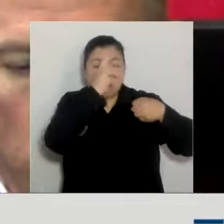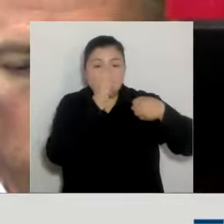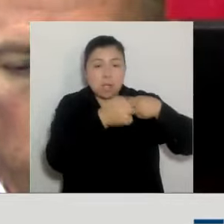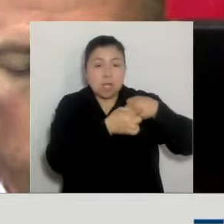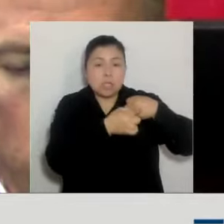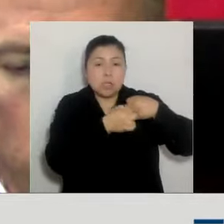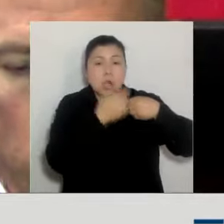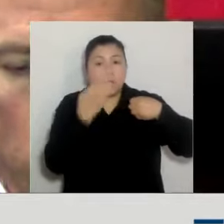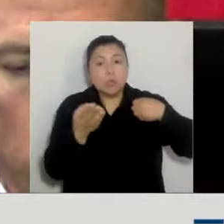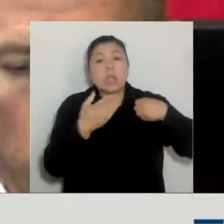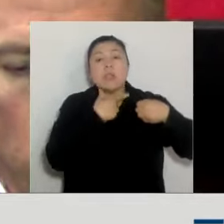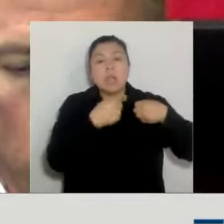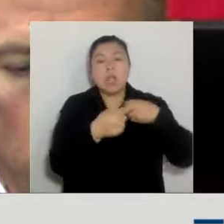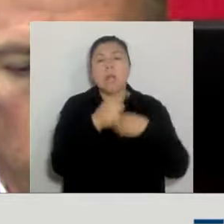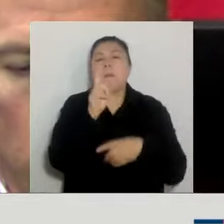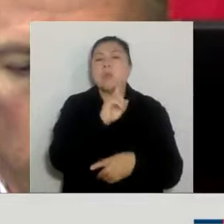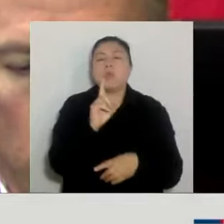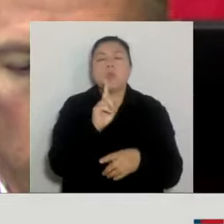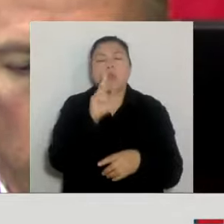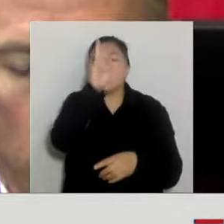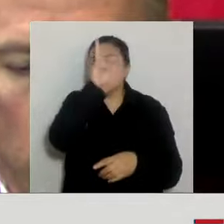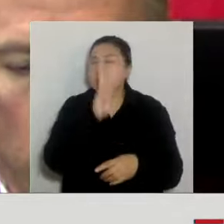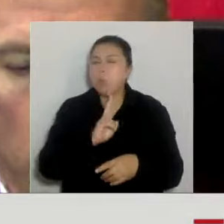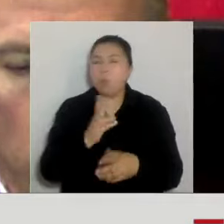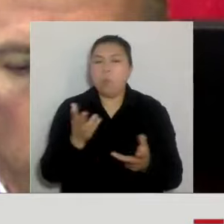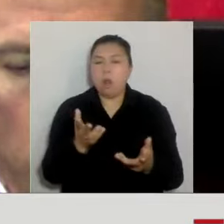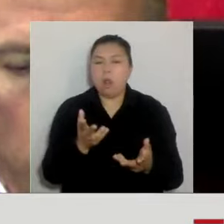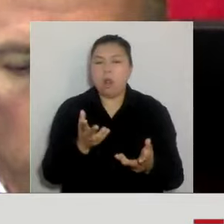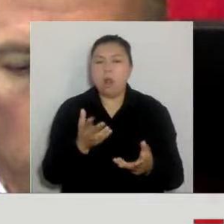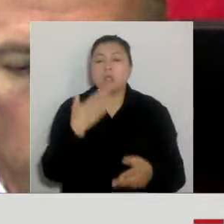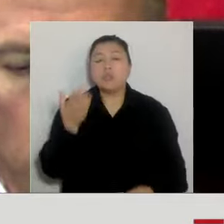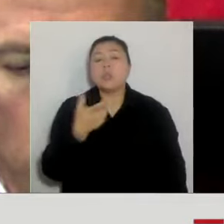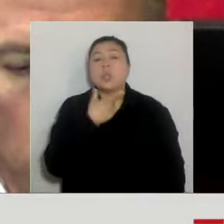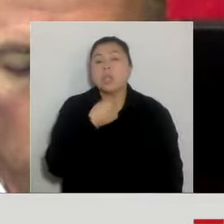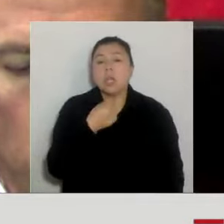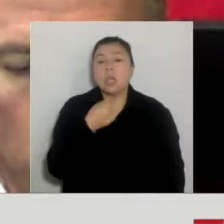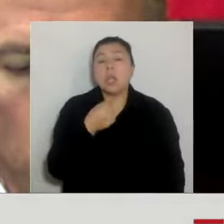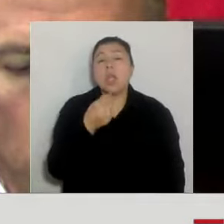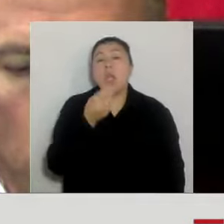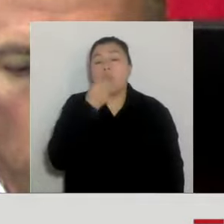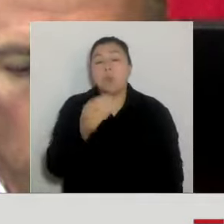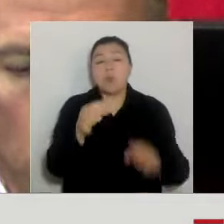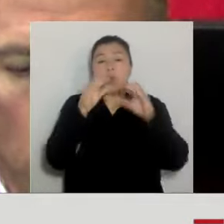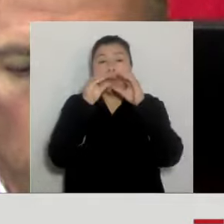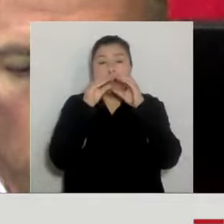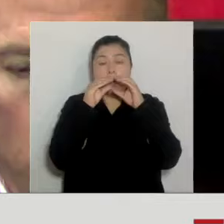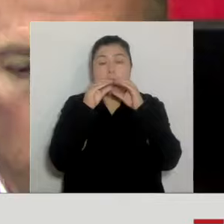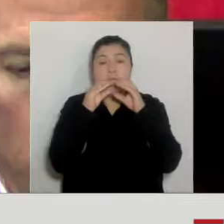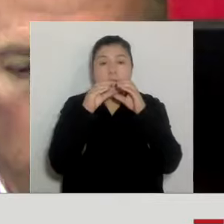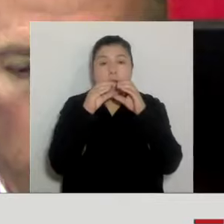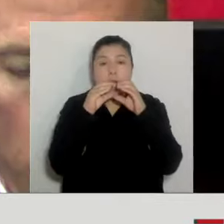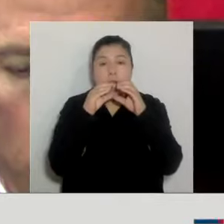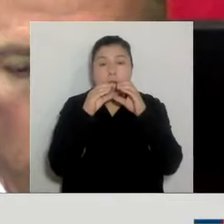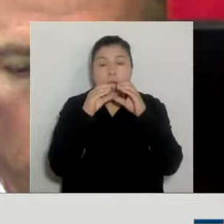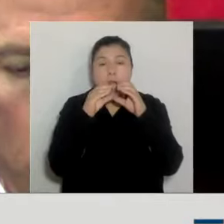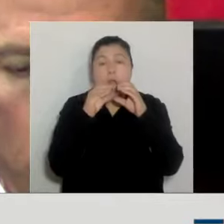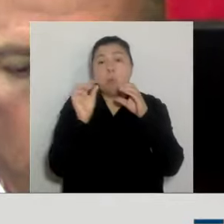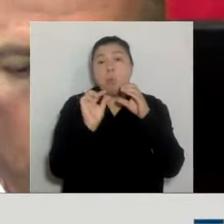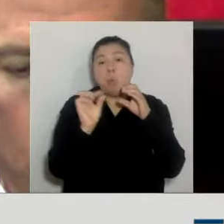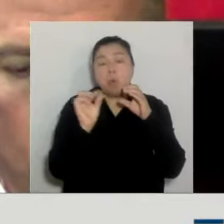quiere pero no es exactamente lo que usted quiere si usted quiere comer una hamburguesa de porotos no hay